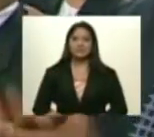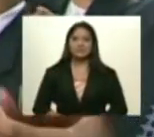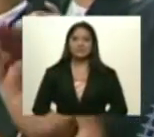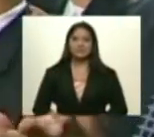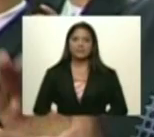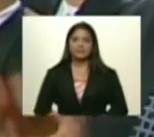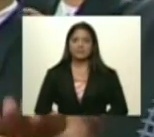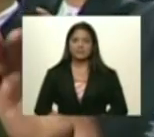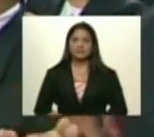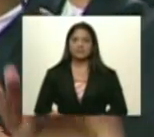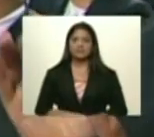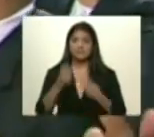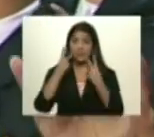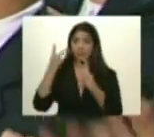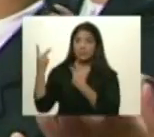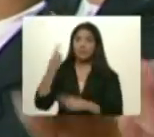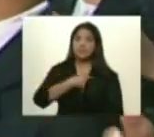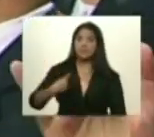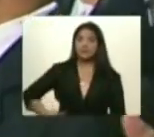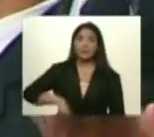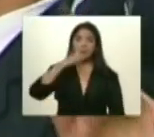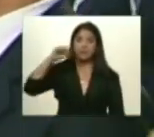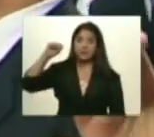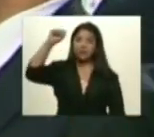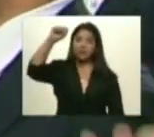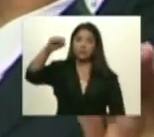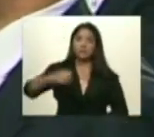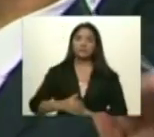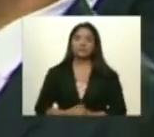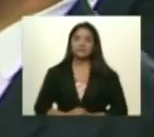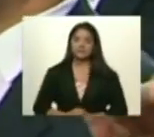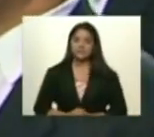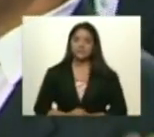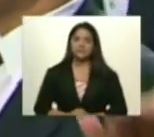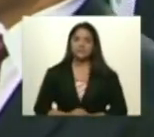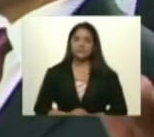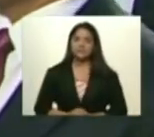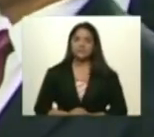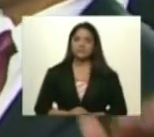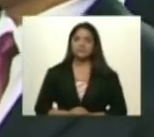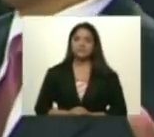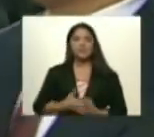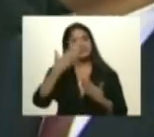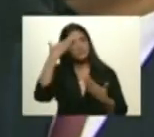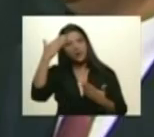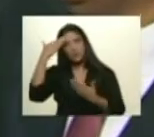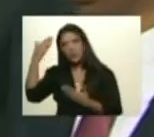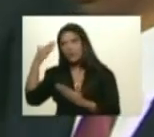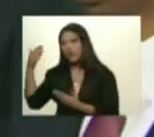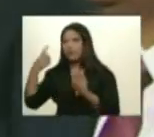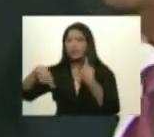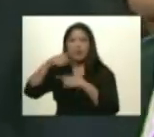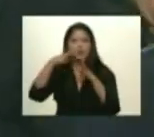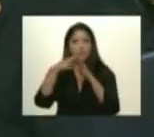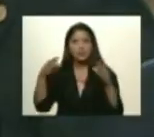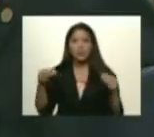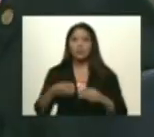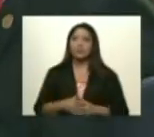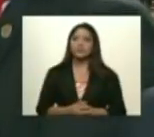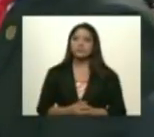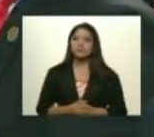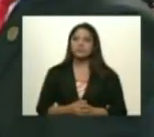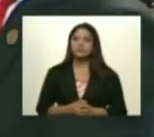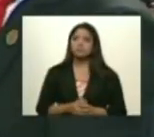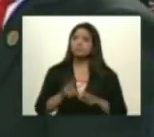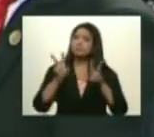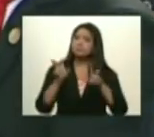Vemos al presidente de la República, Nicolás Maduro, realizando su respectivo saludo al recién